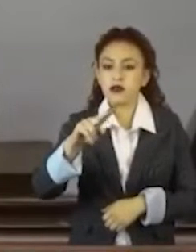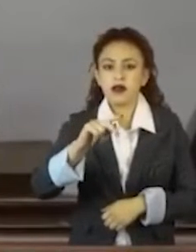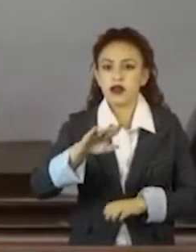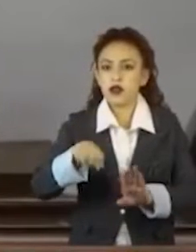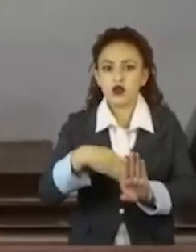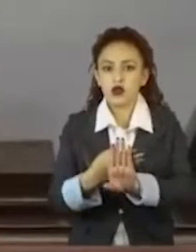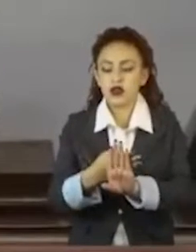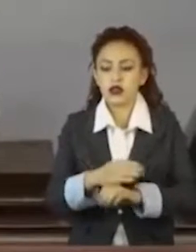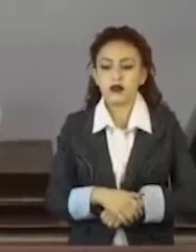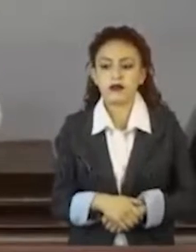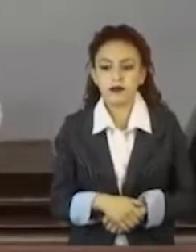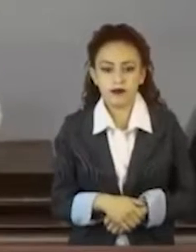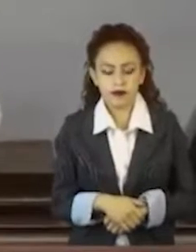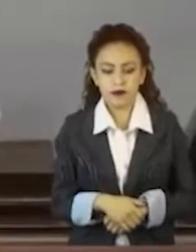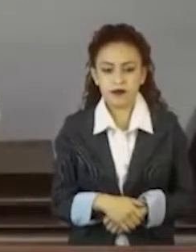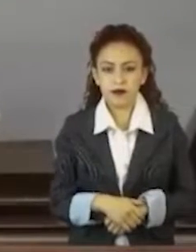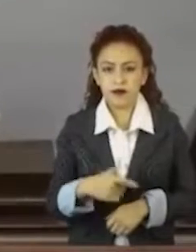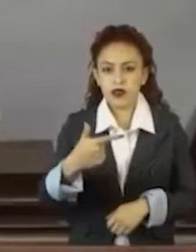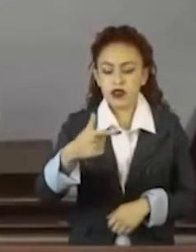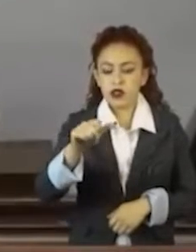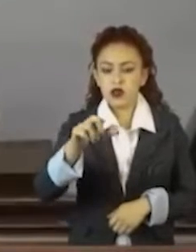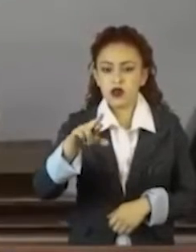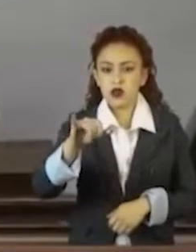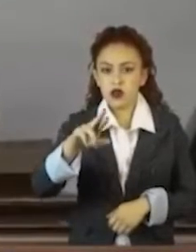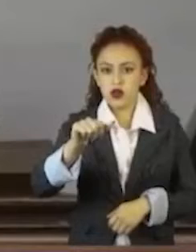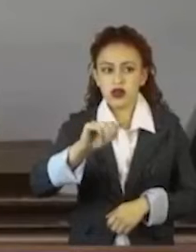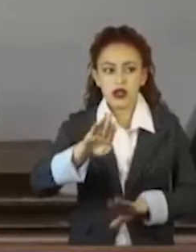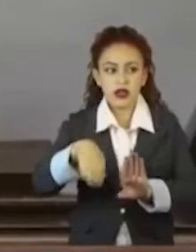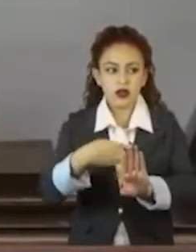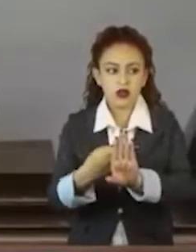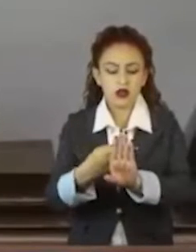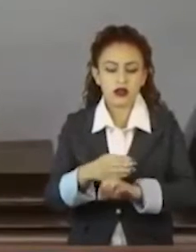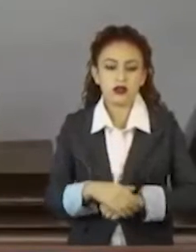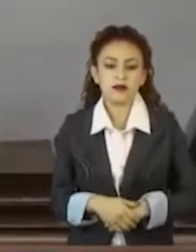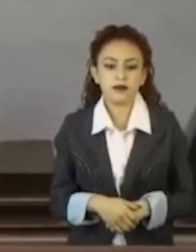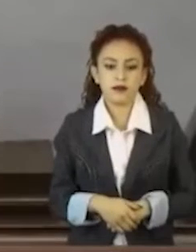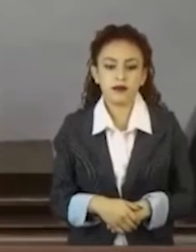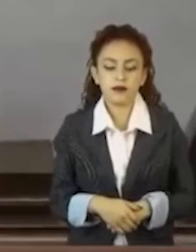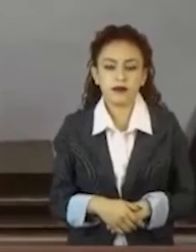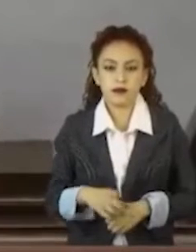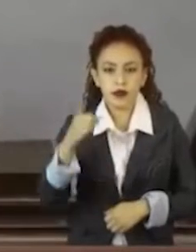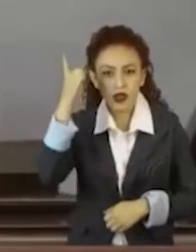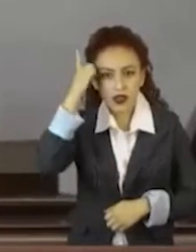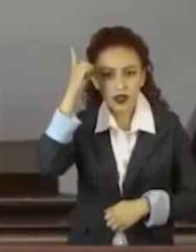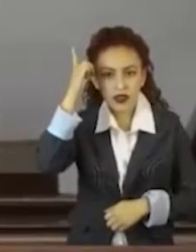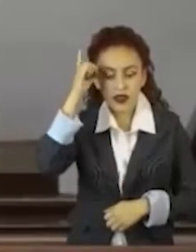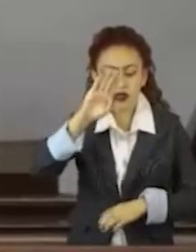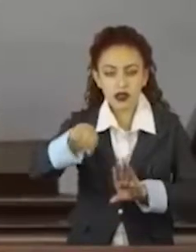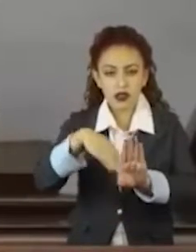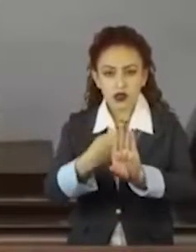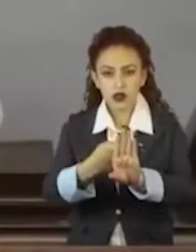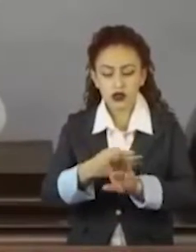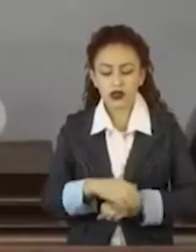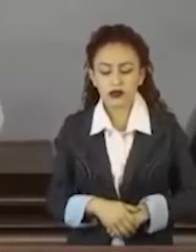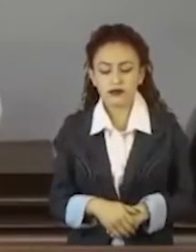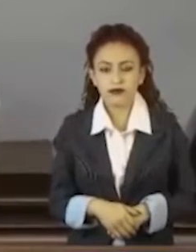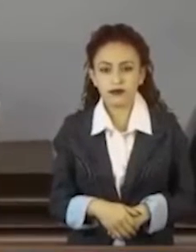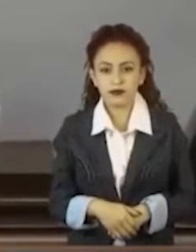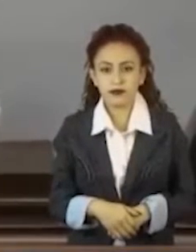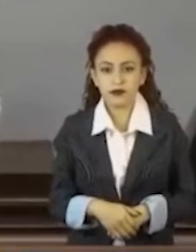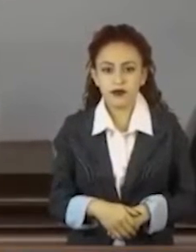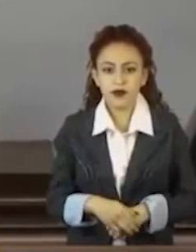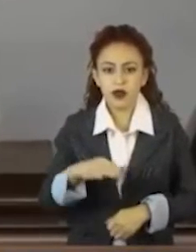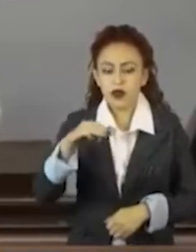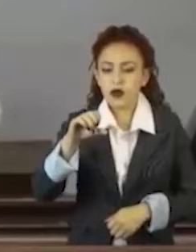en contra. Tapia Reyes Gloria del Carmen, en contra. De los Santos Torres Daniela, en contra.